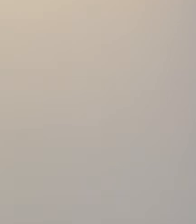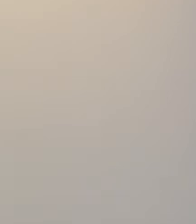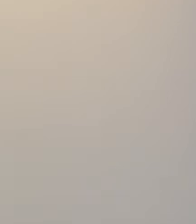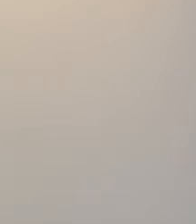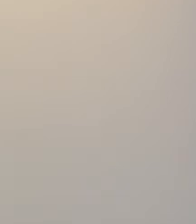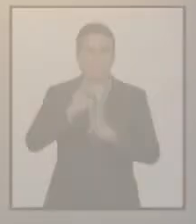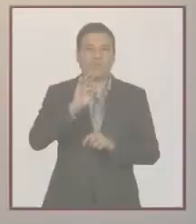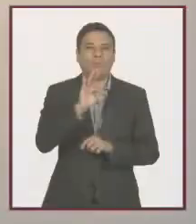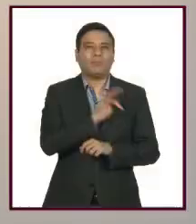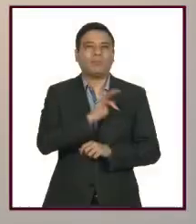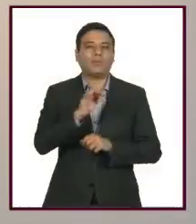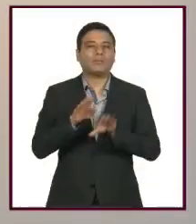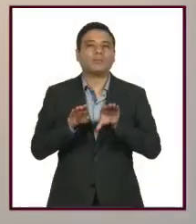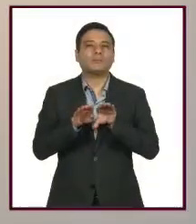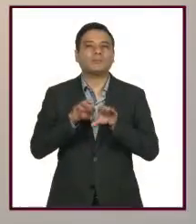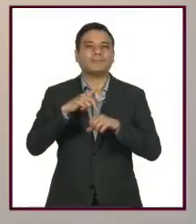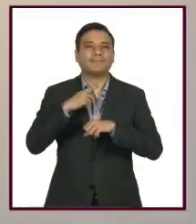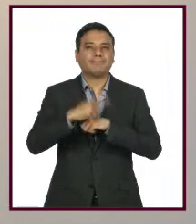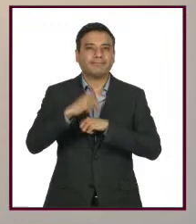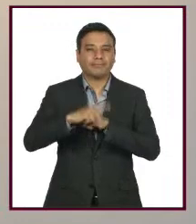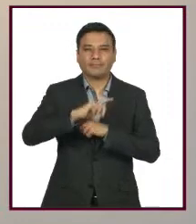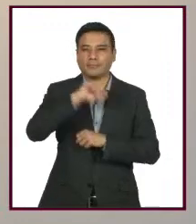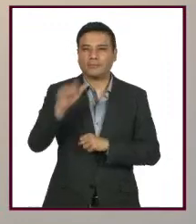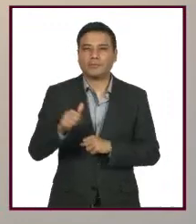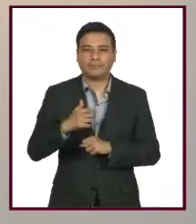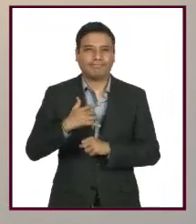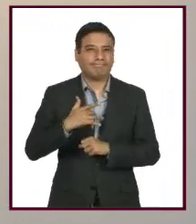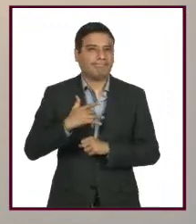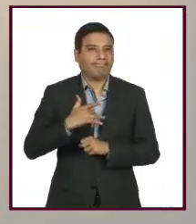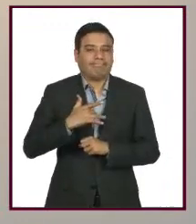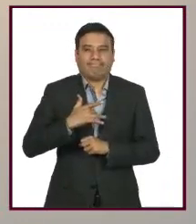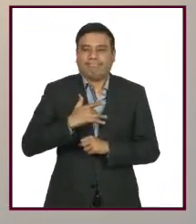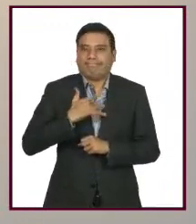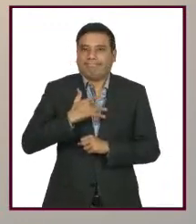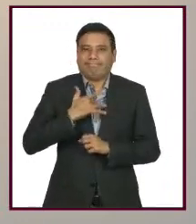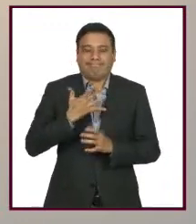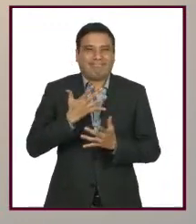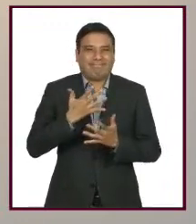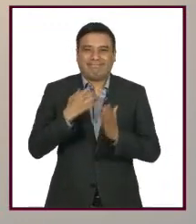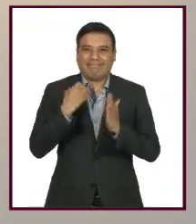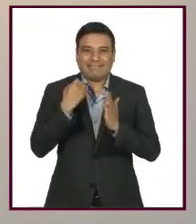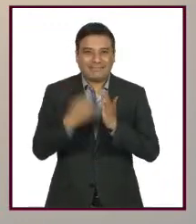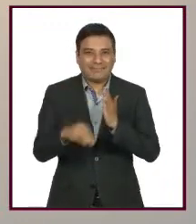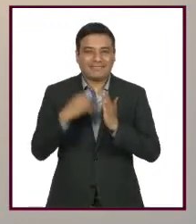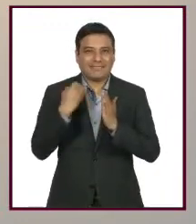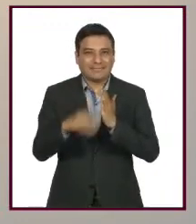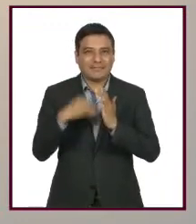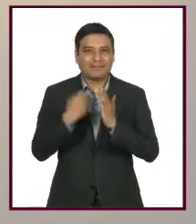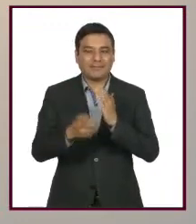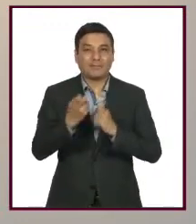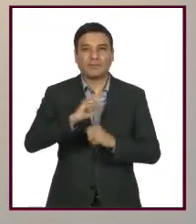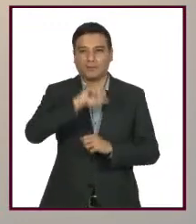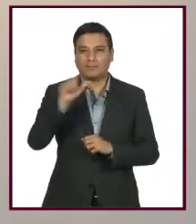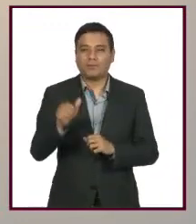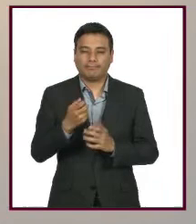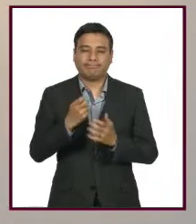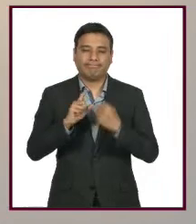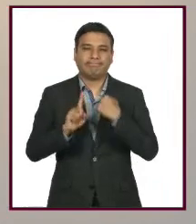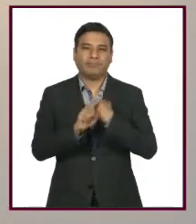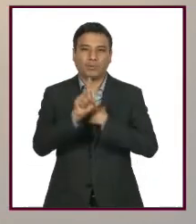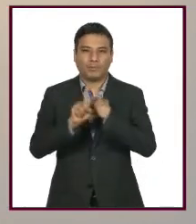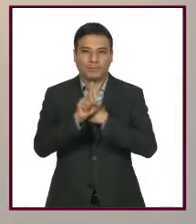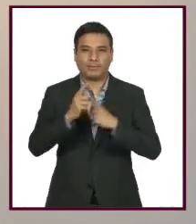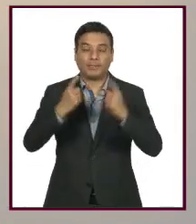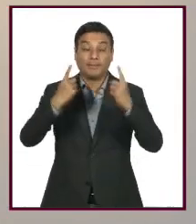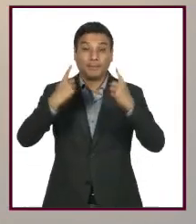riesgo de generar una abstinencia, ¿no? y síntomas secundarios. Entonces, eso es lo que provoca la abstinencia, ¿no? Síntomas